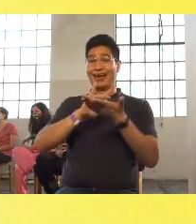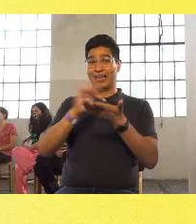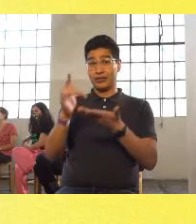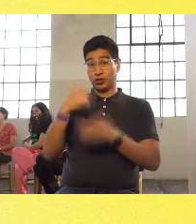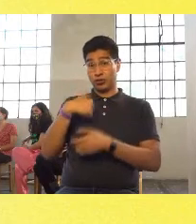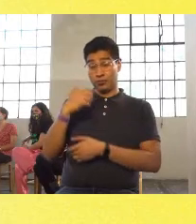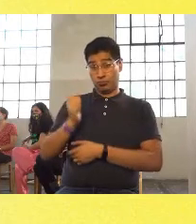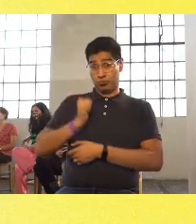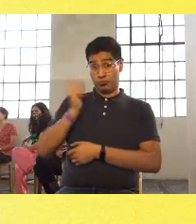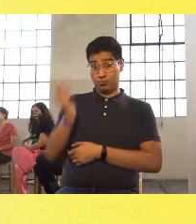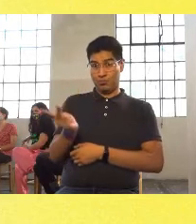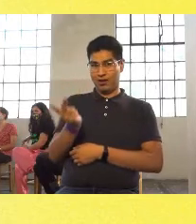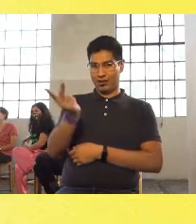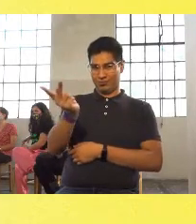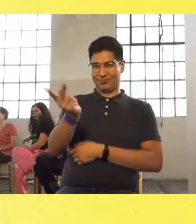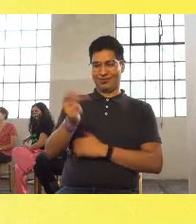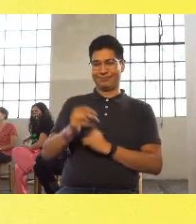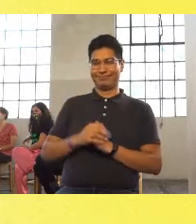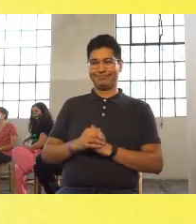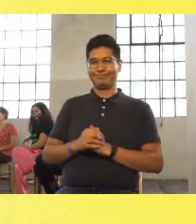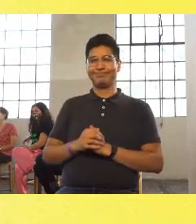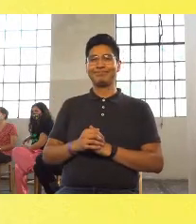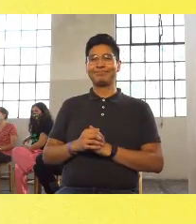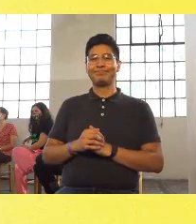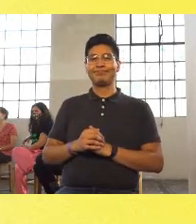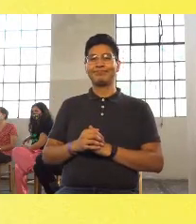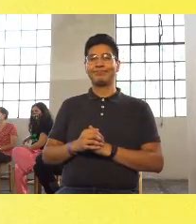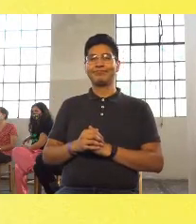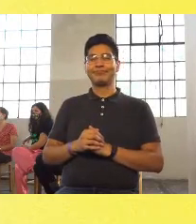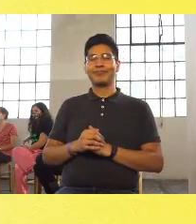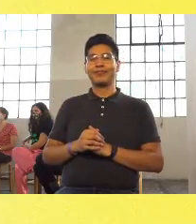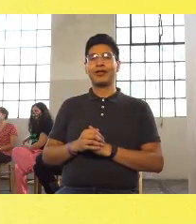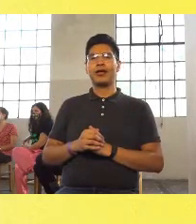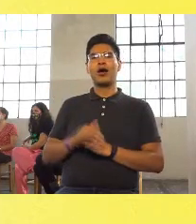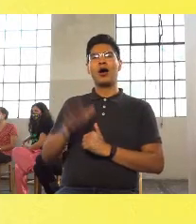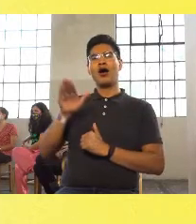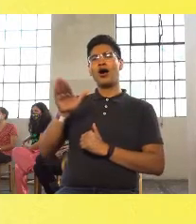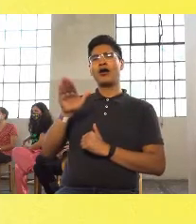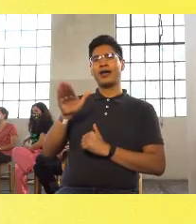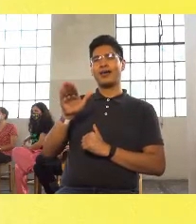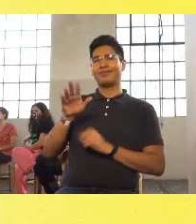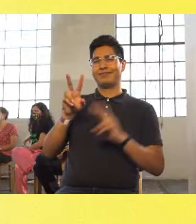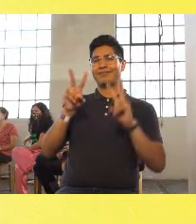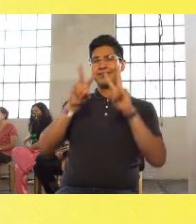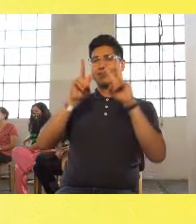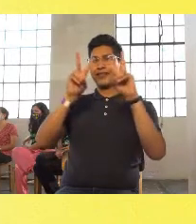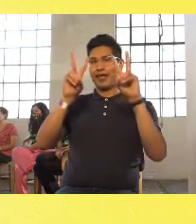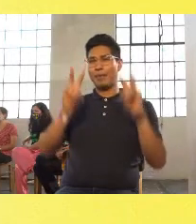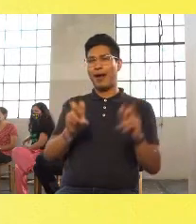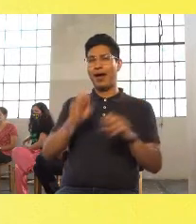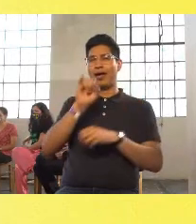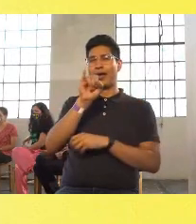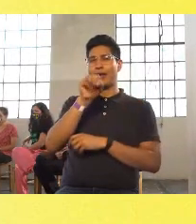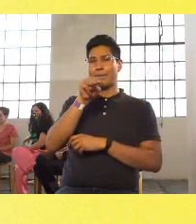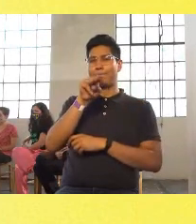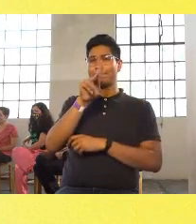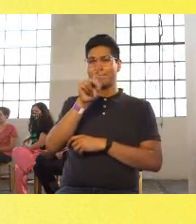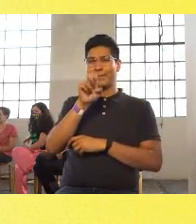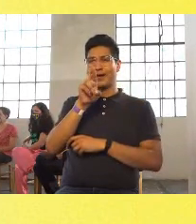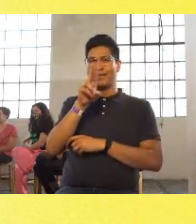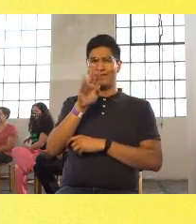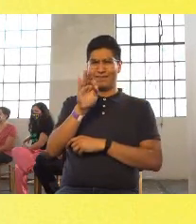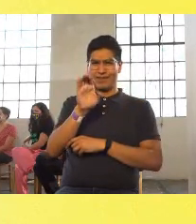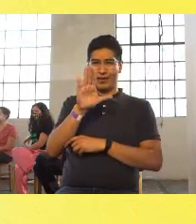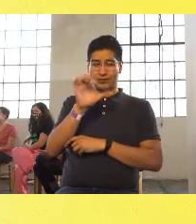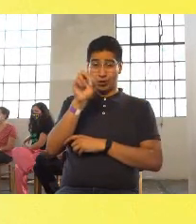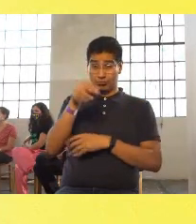pregunta desde la mitad de la charla tenía que ver con esos temas del imperfeccionismo, que es lo que están hablando ahorita. Lo mencionó Mariana de Isla